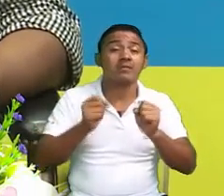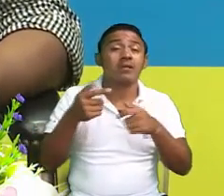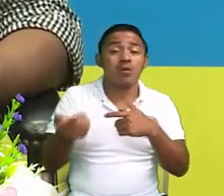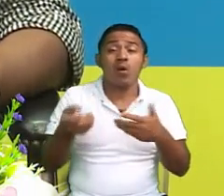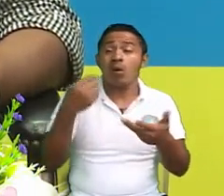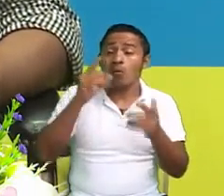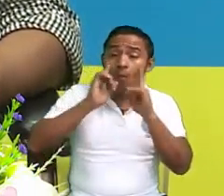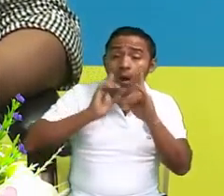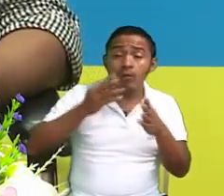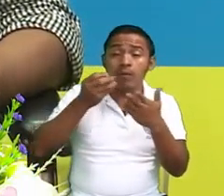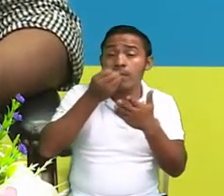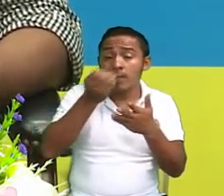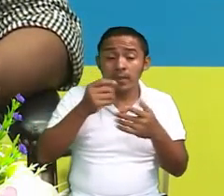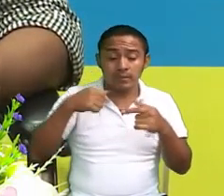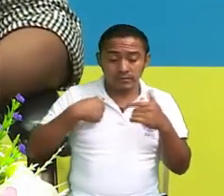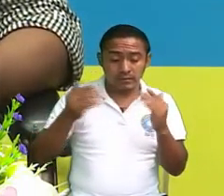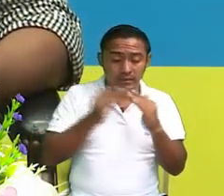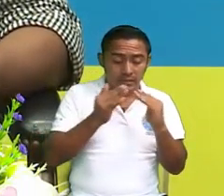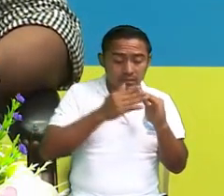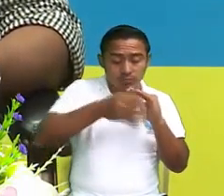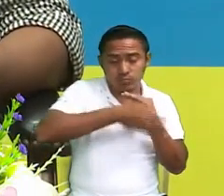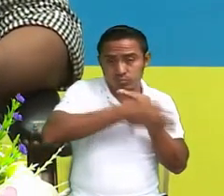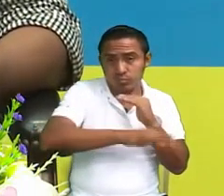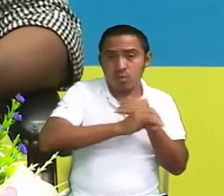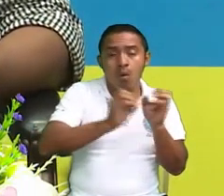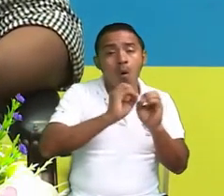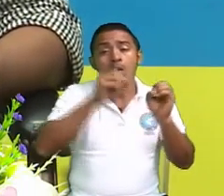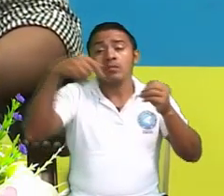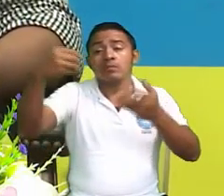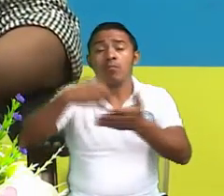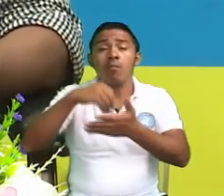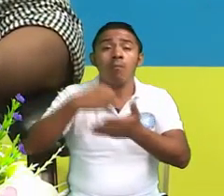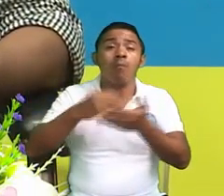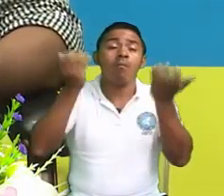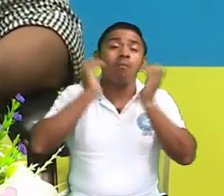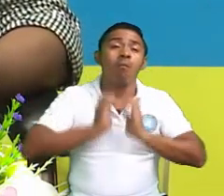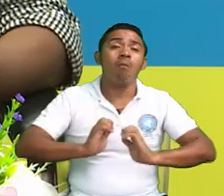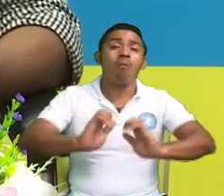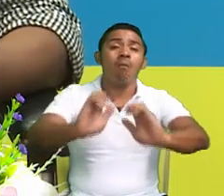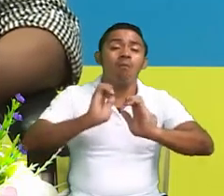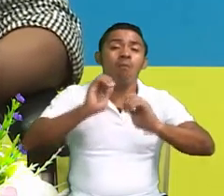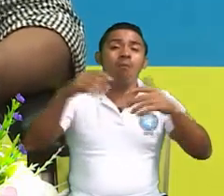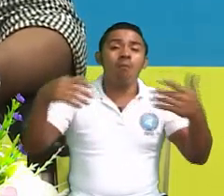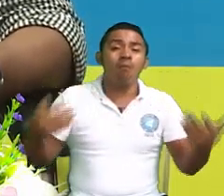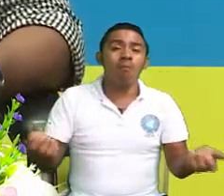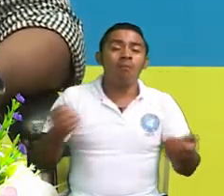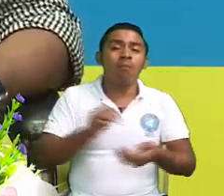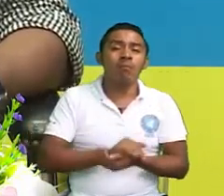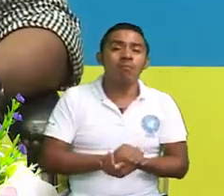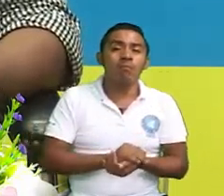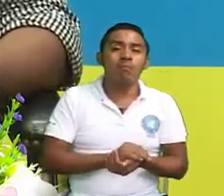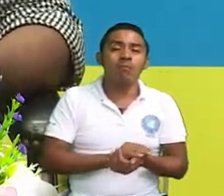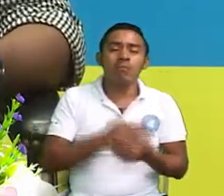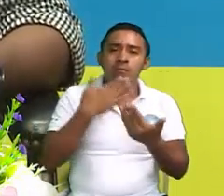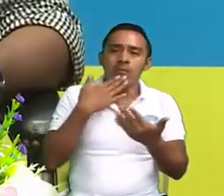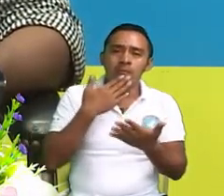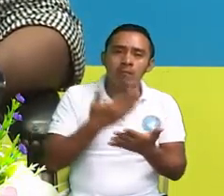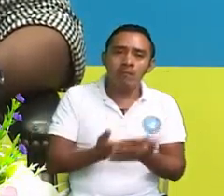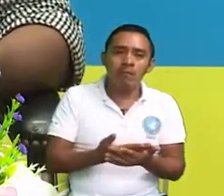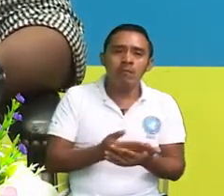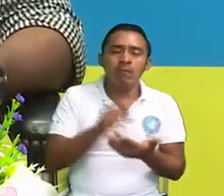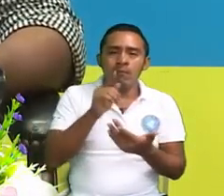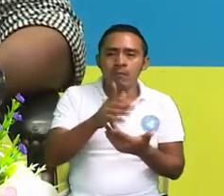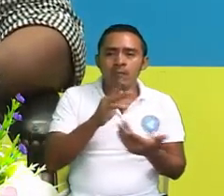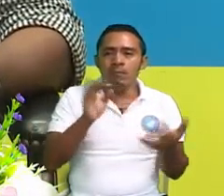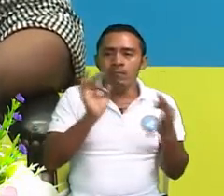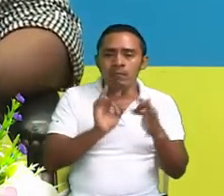los alimentos que preparamos en casa y que compramos al momento de salir a las calles. Le agradecemos, amigos televidentes, su